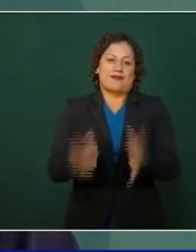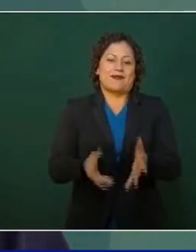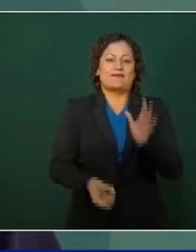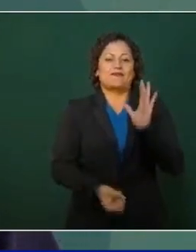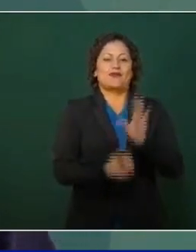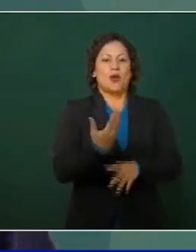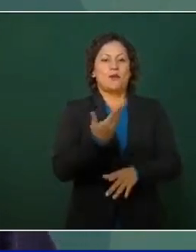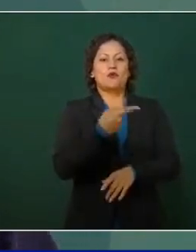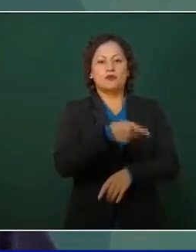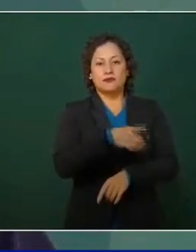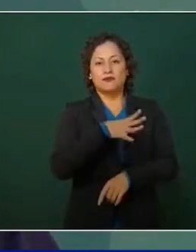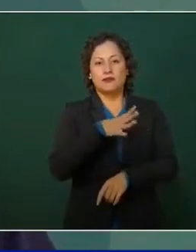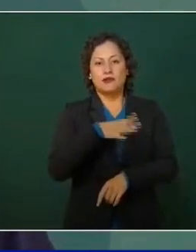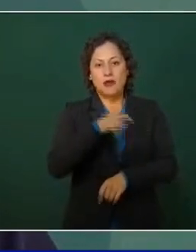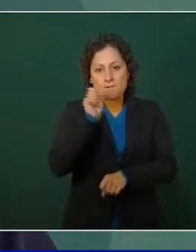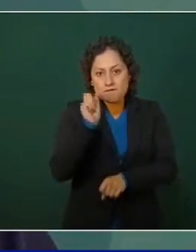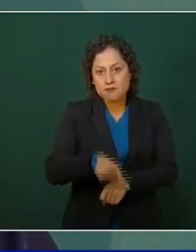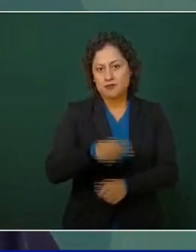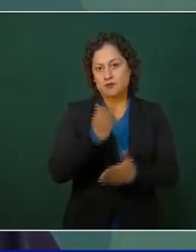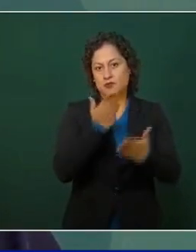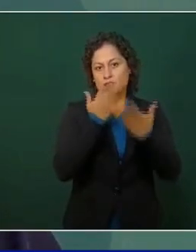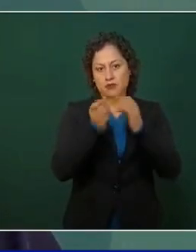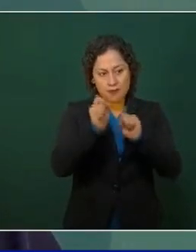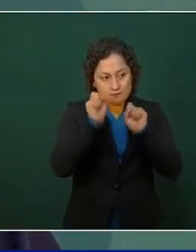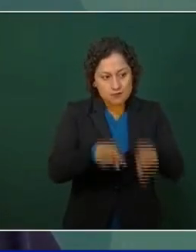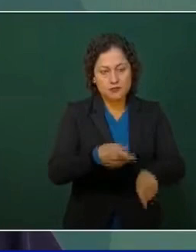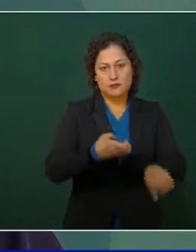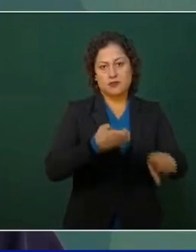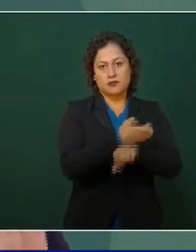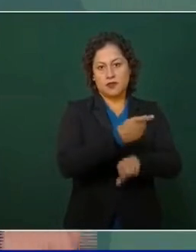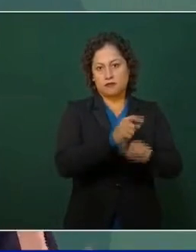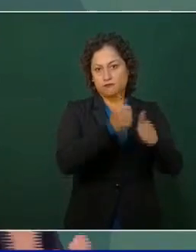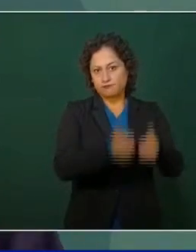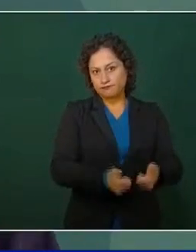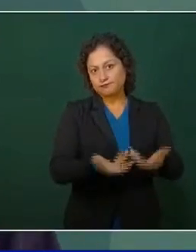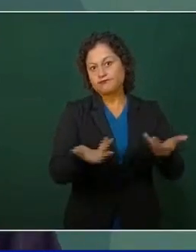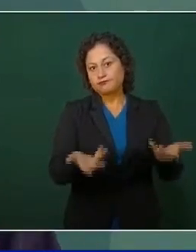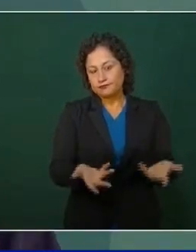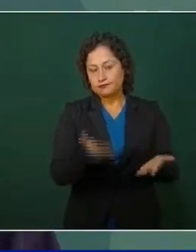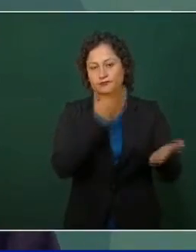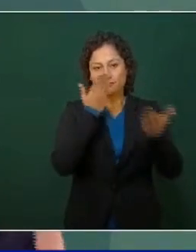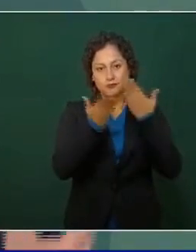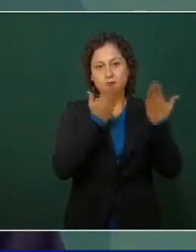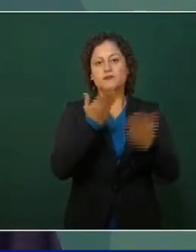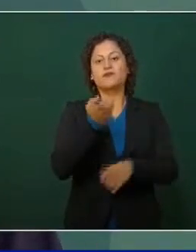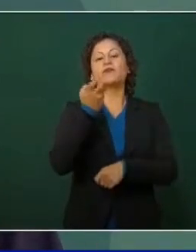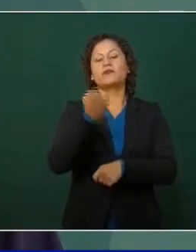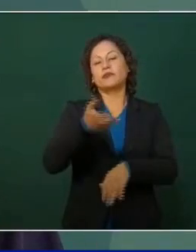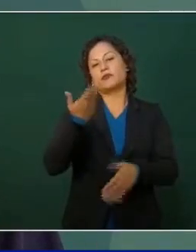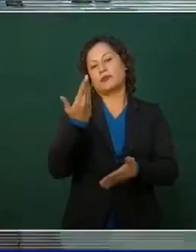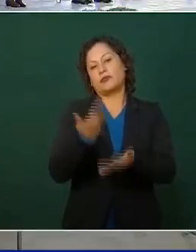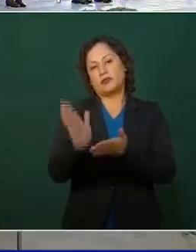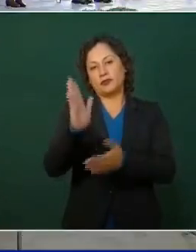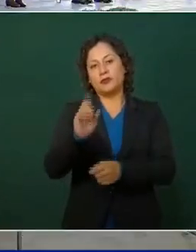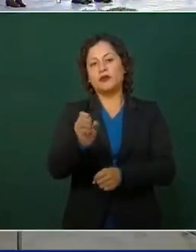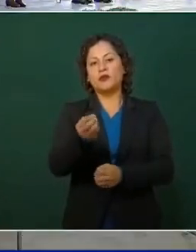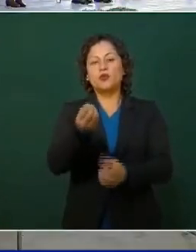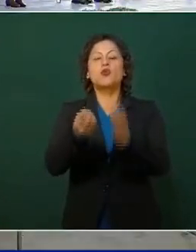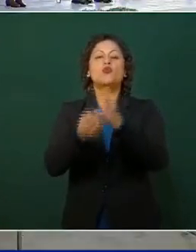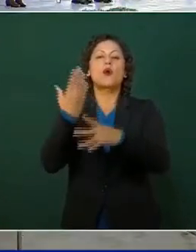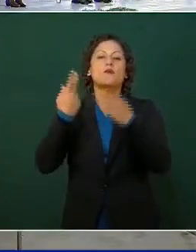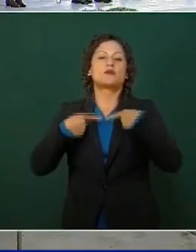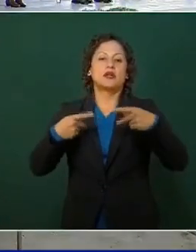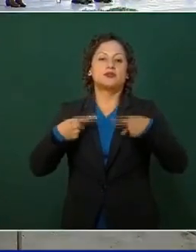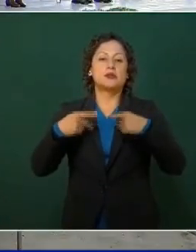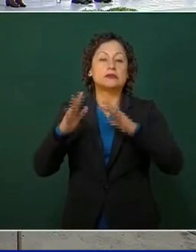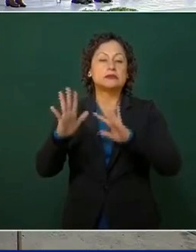rotación pues irán a los propios hospitales de su estado. Eso más obviamente la contratación de los que están por